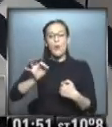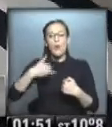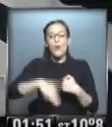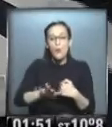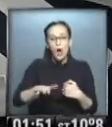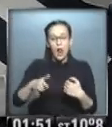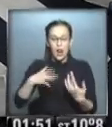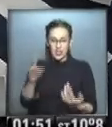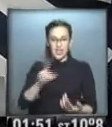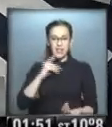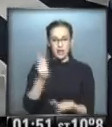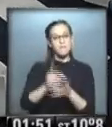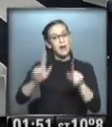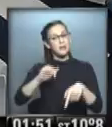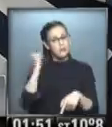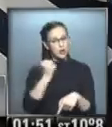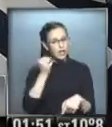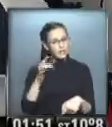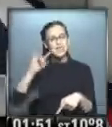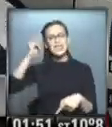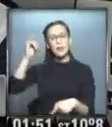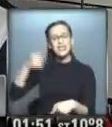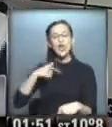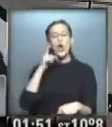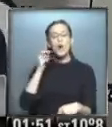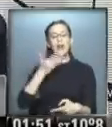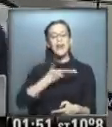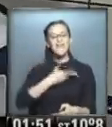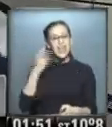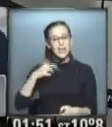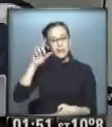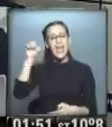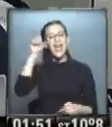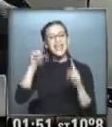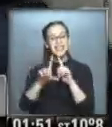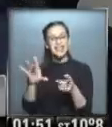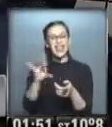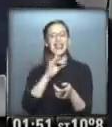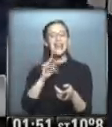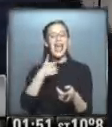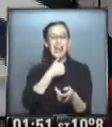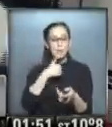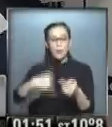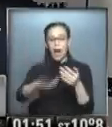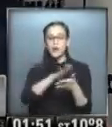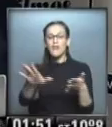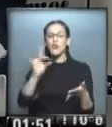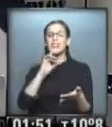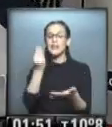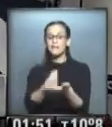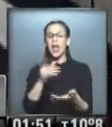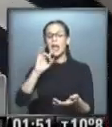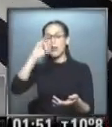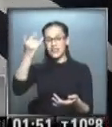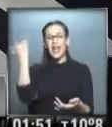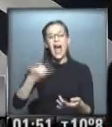será el día de también para Independiente, porque este señor Omar De Felipe, el ex entrenador de Quilmes, será el nuevo DT de Independiente. Ya llegaron a